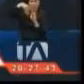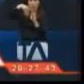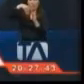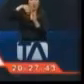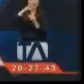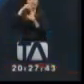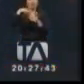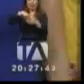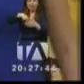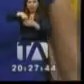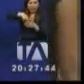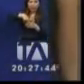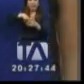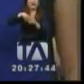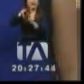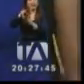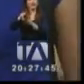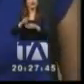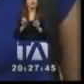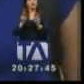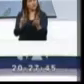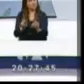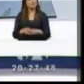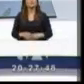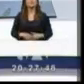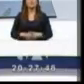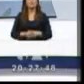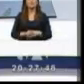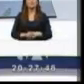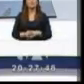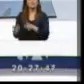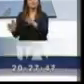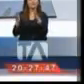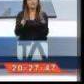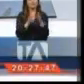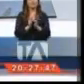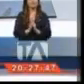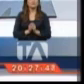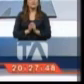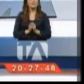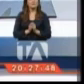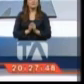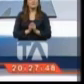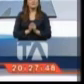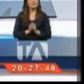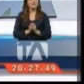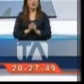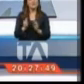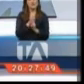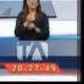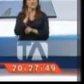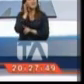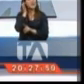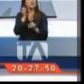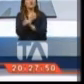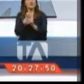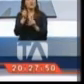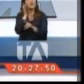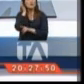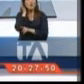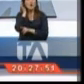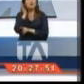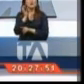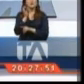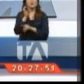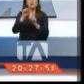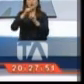de entorpecerlo. Dayana Monroy, 24 horas. Un registro único de violencia contra las mujeres y un sistema de alerta se